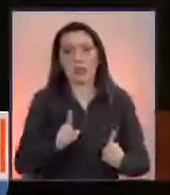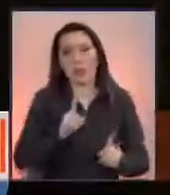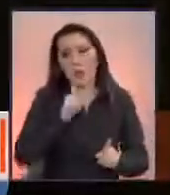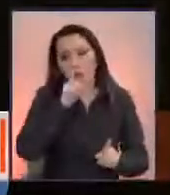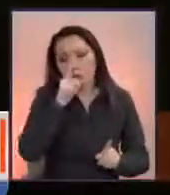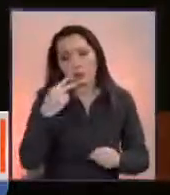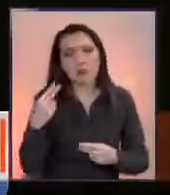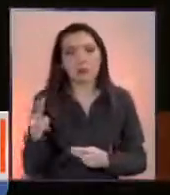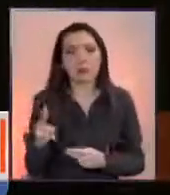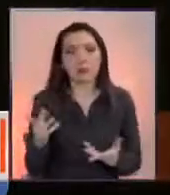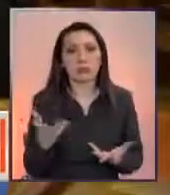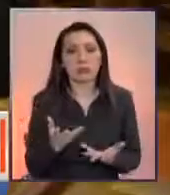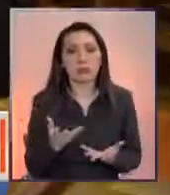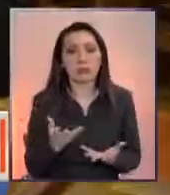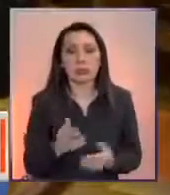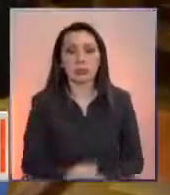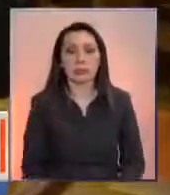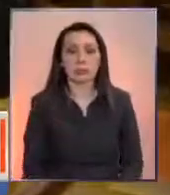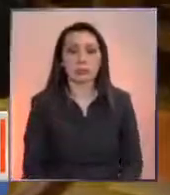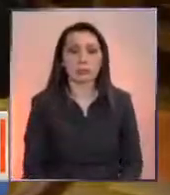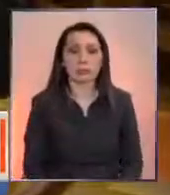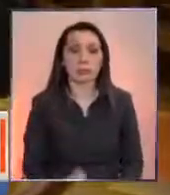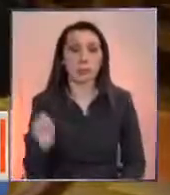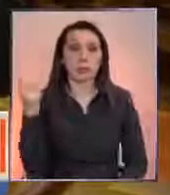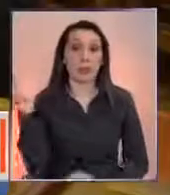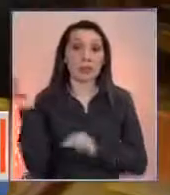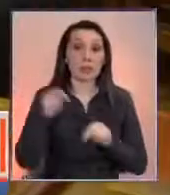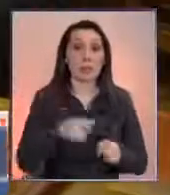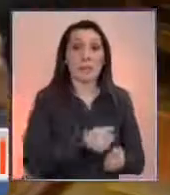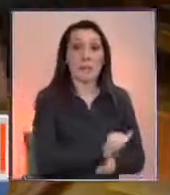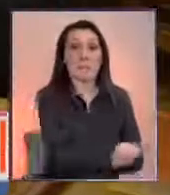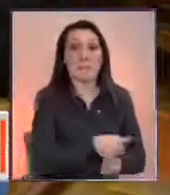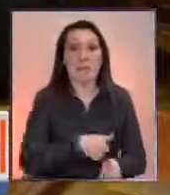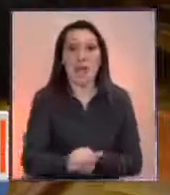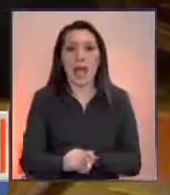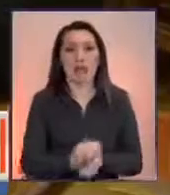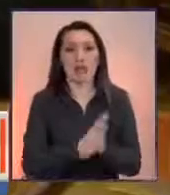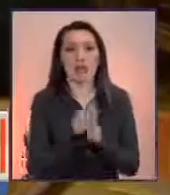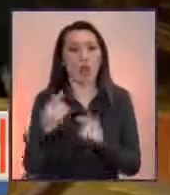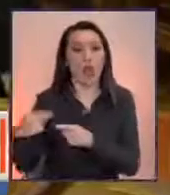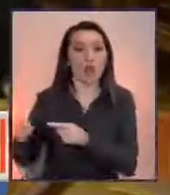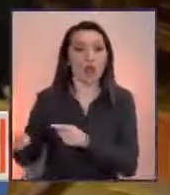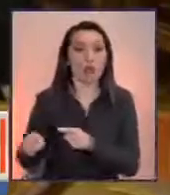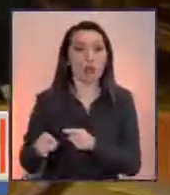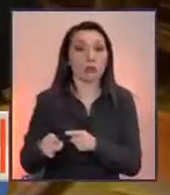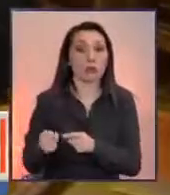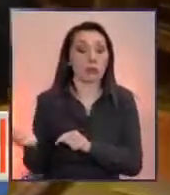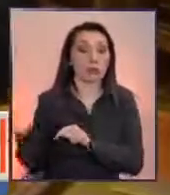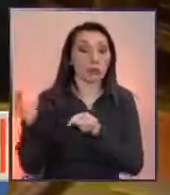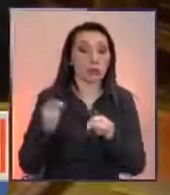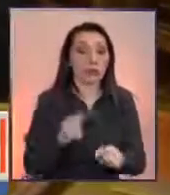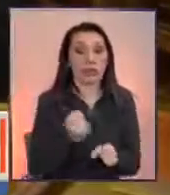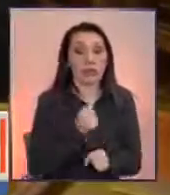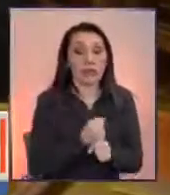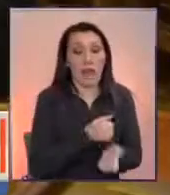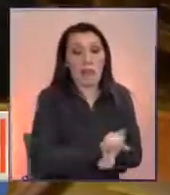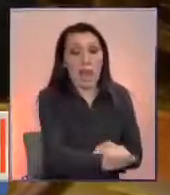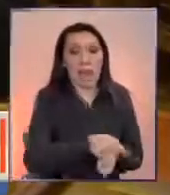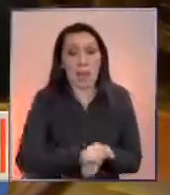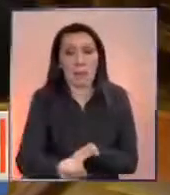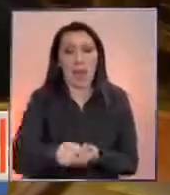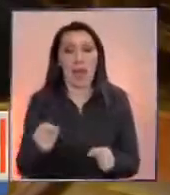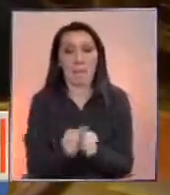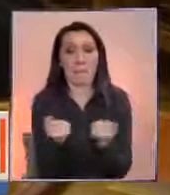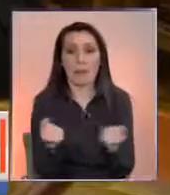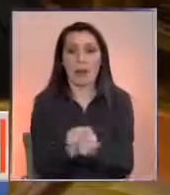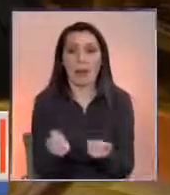colonia. ¿Por qué razón? Los primeros que llegaron eran panaderos y todo el resto empezó a llegar a trabajar a panadería. Y